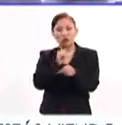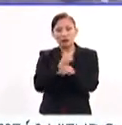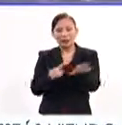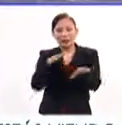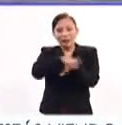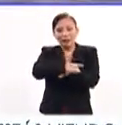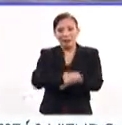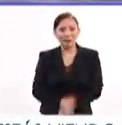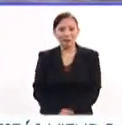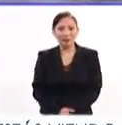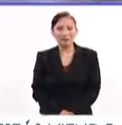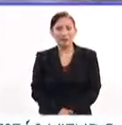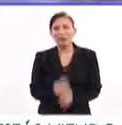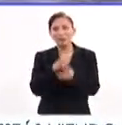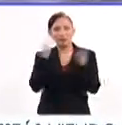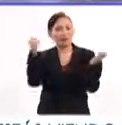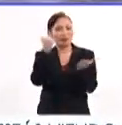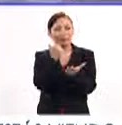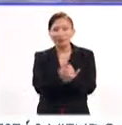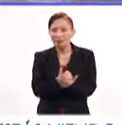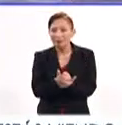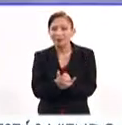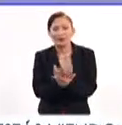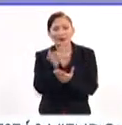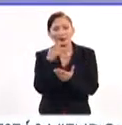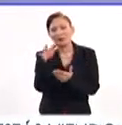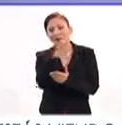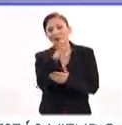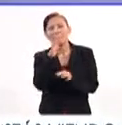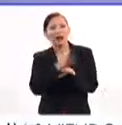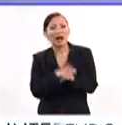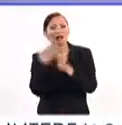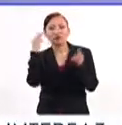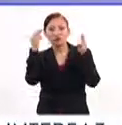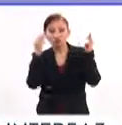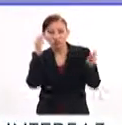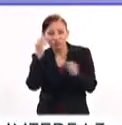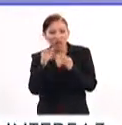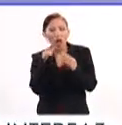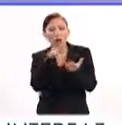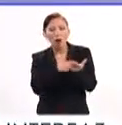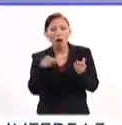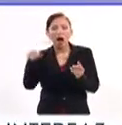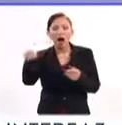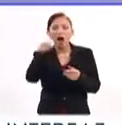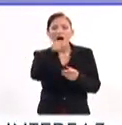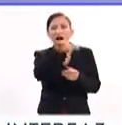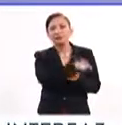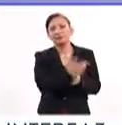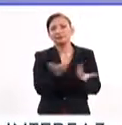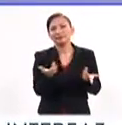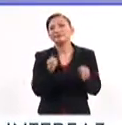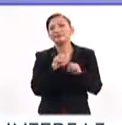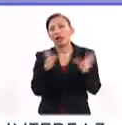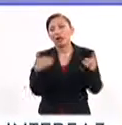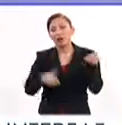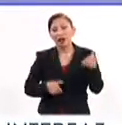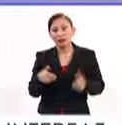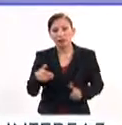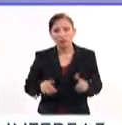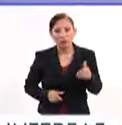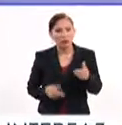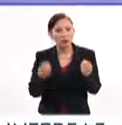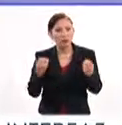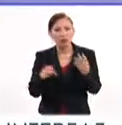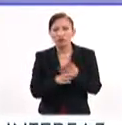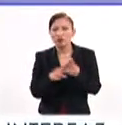Claro, y además tenemos una gran ciudad que es una de las que tienen más museos en todo el mundo, por supuesto teatros,